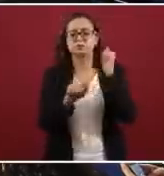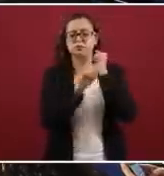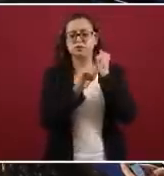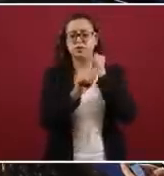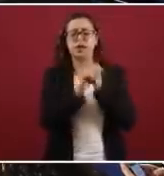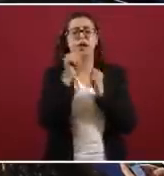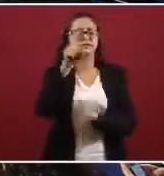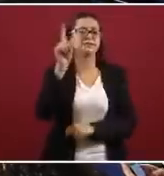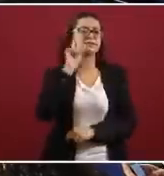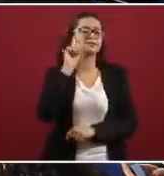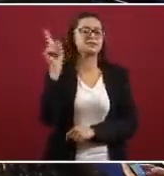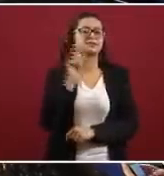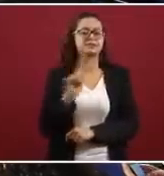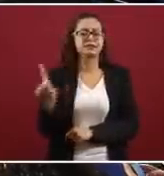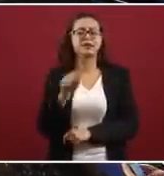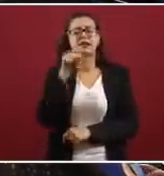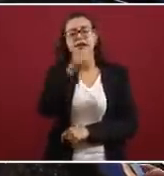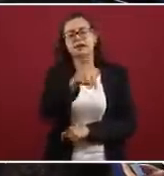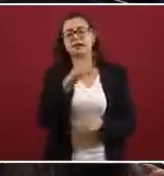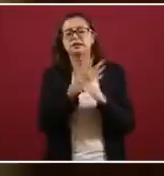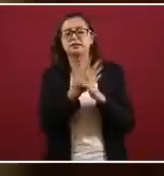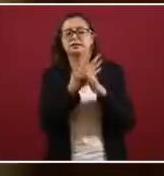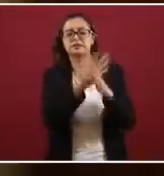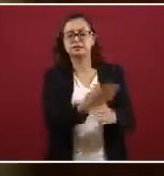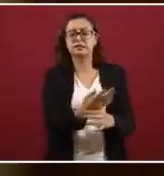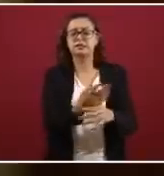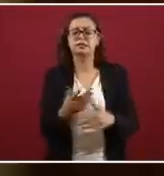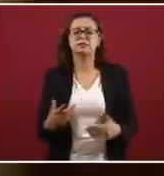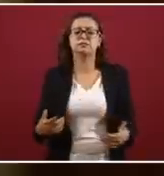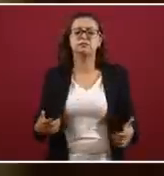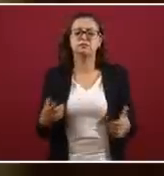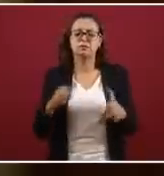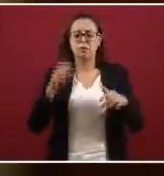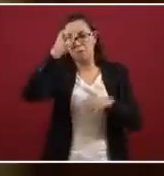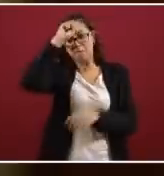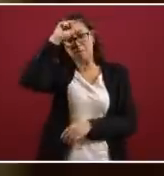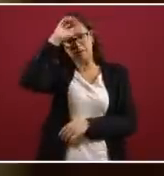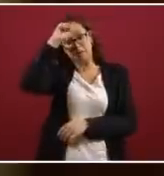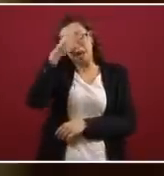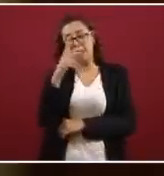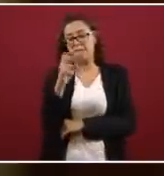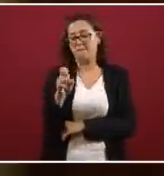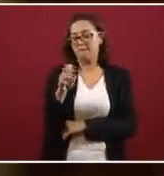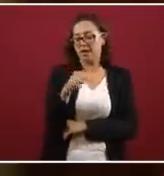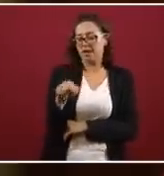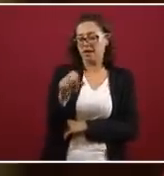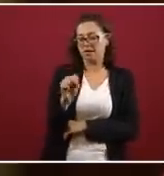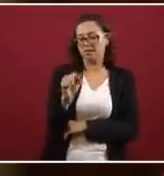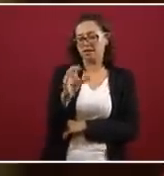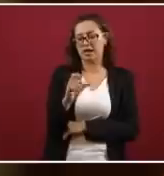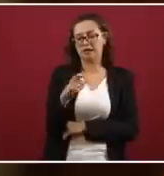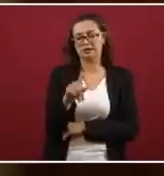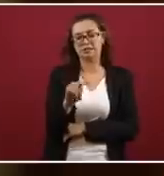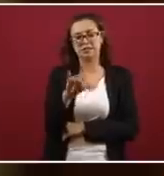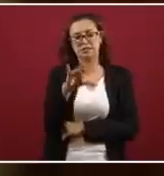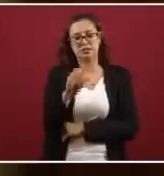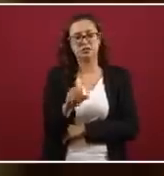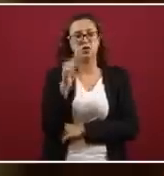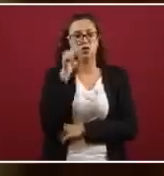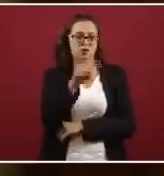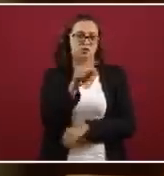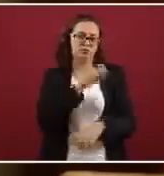de Zacatecas, que mantiene bloqueados los accesos a la mina Peñasquito, que es propiedad de Newmont Gold